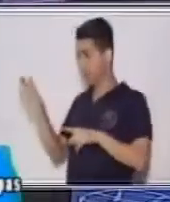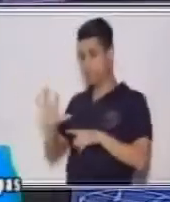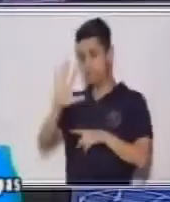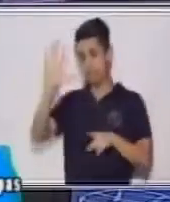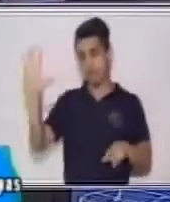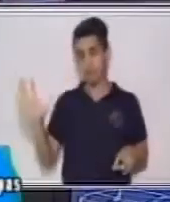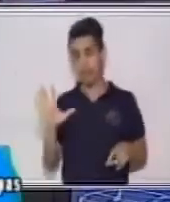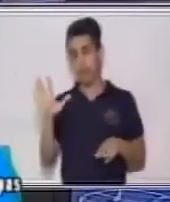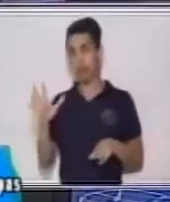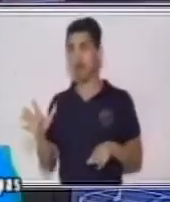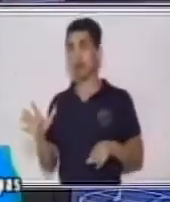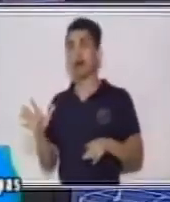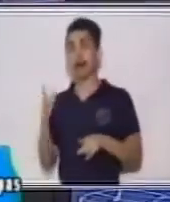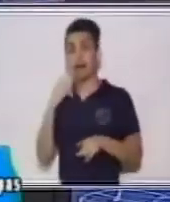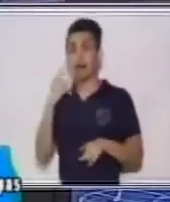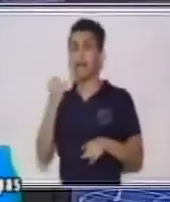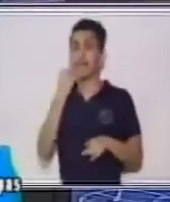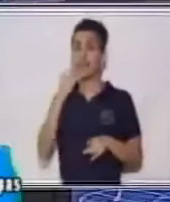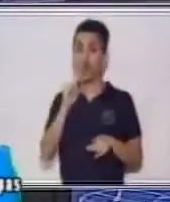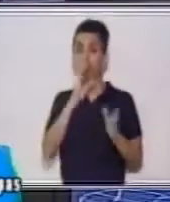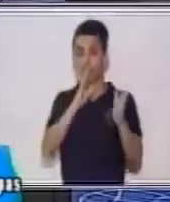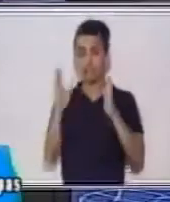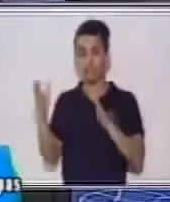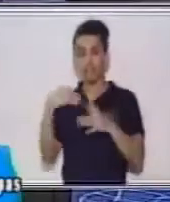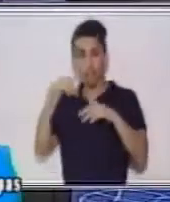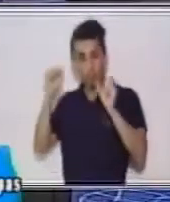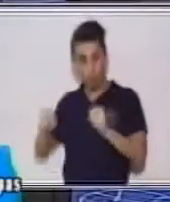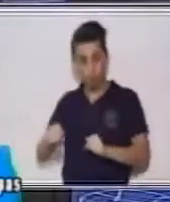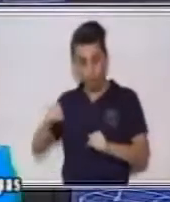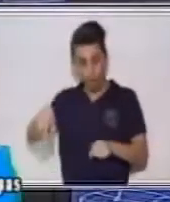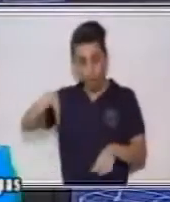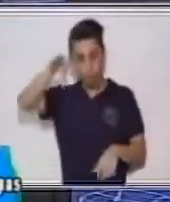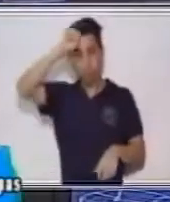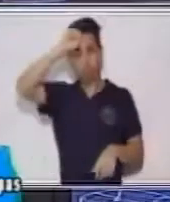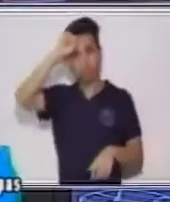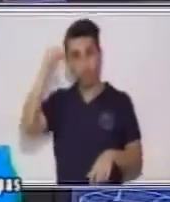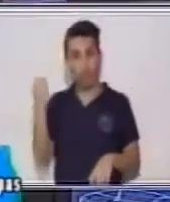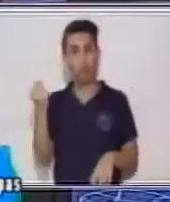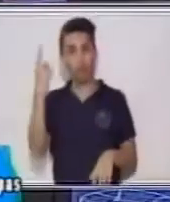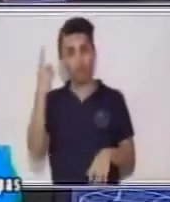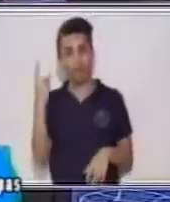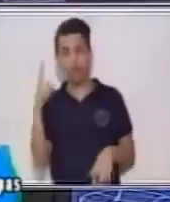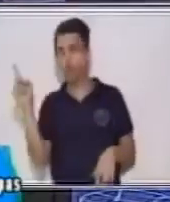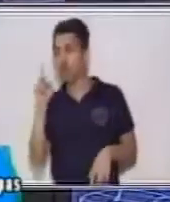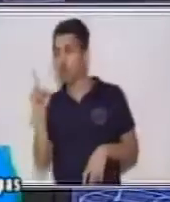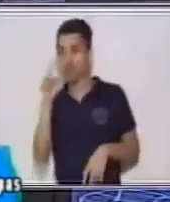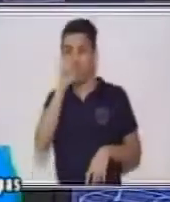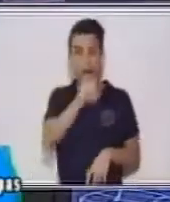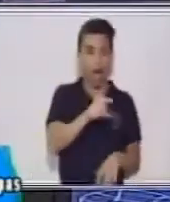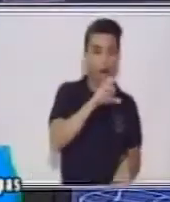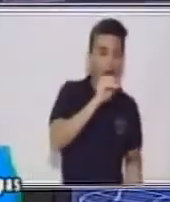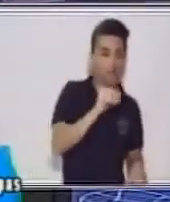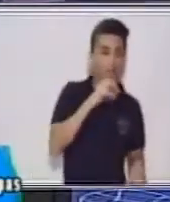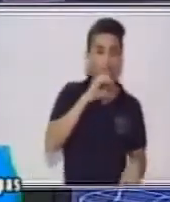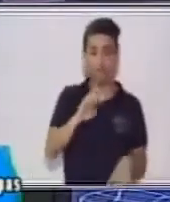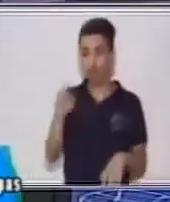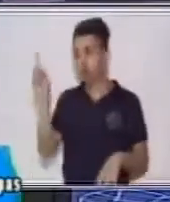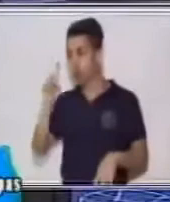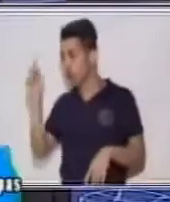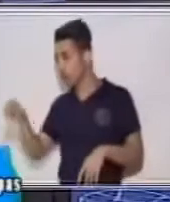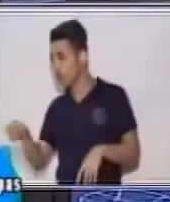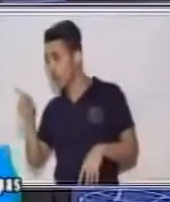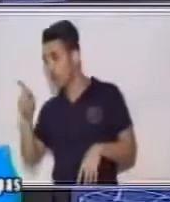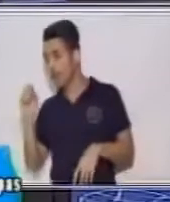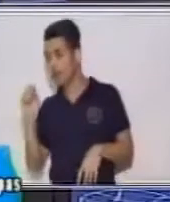tengo ahí con los idiomas, comprendo fácilmente dónde se habla el español, dónde se habla el